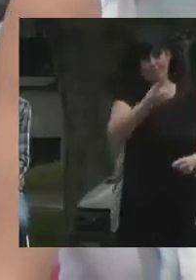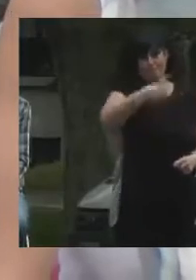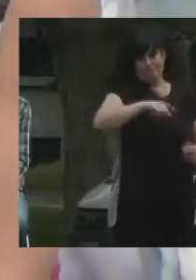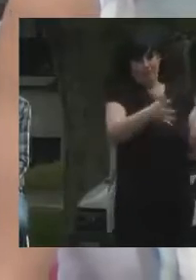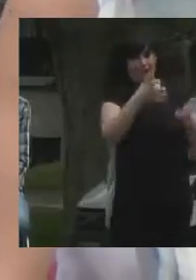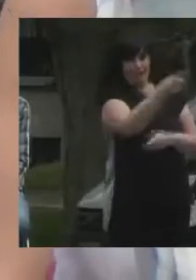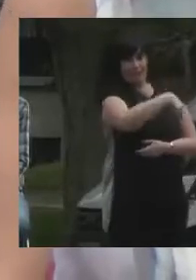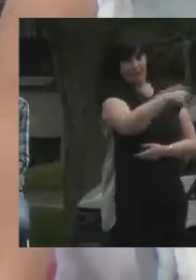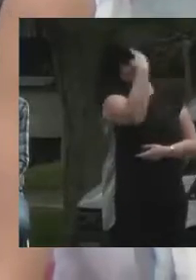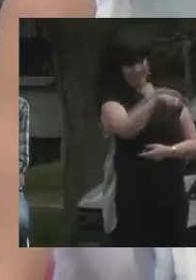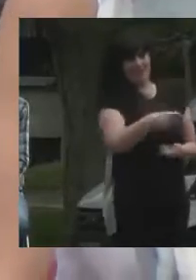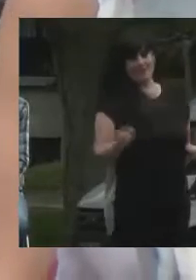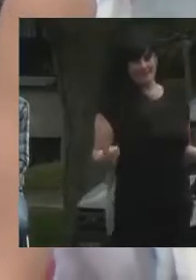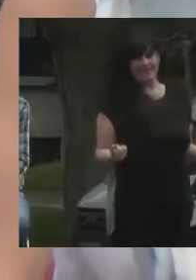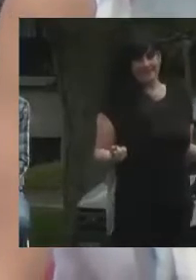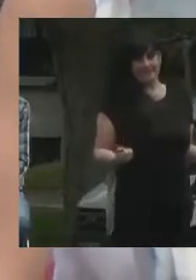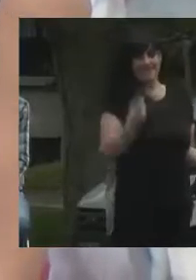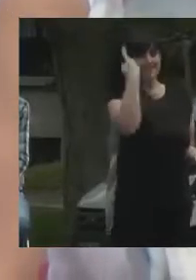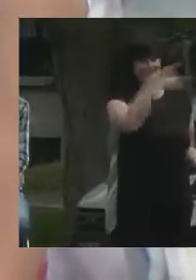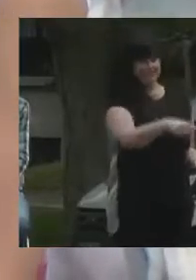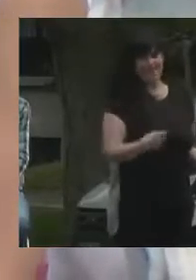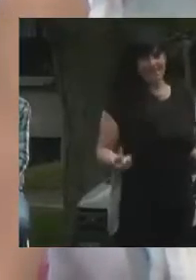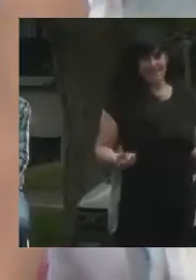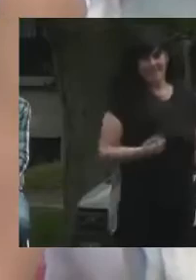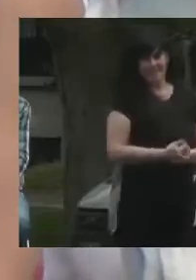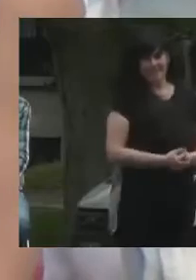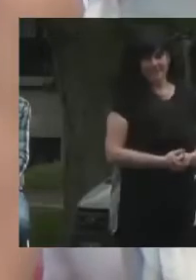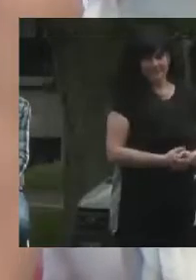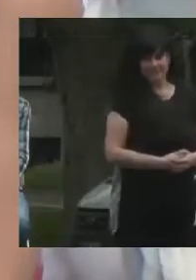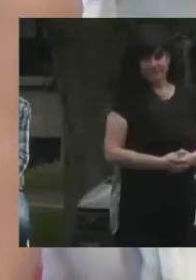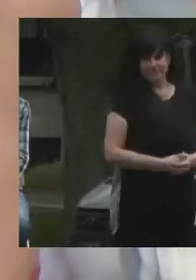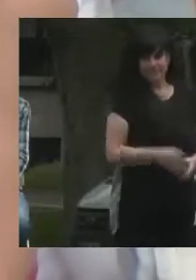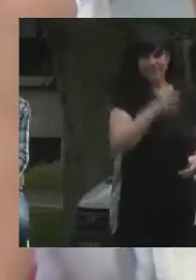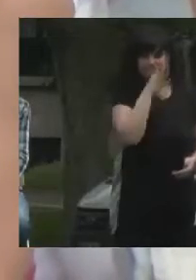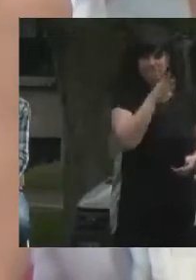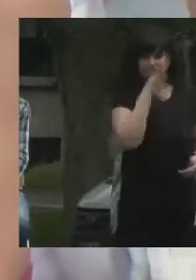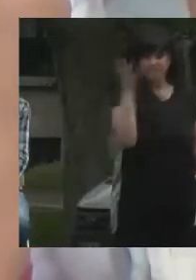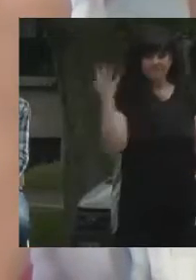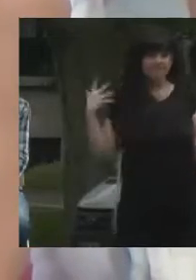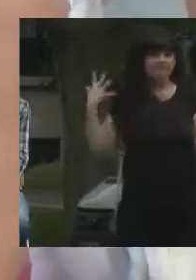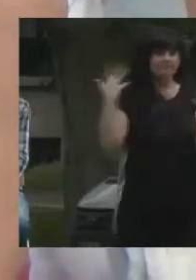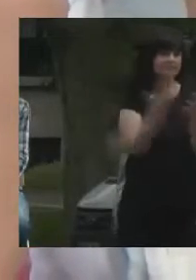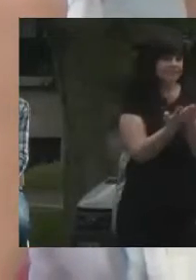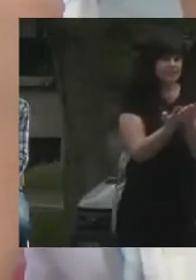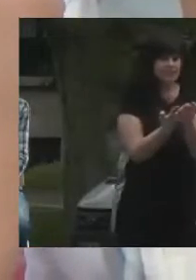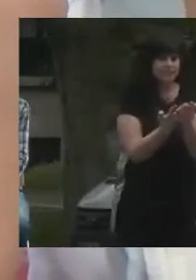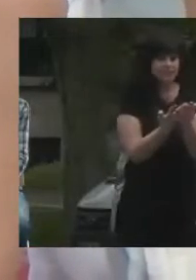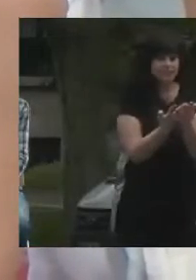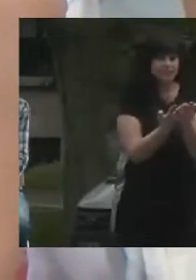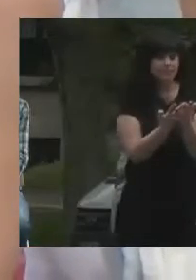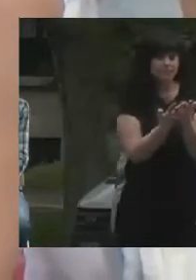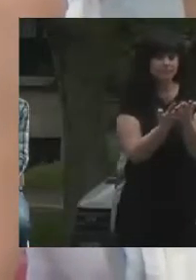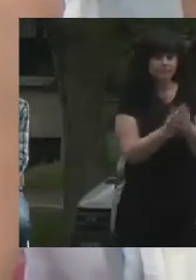gañamos. Saben que xa gañamos. Porque saben que, bueno, tiñan ata o de agora un